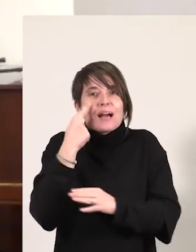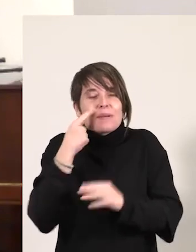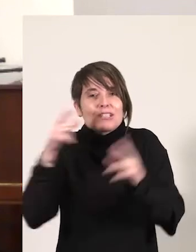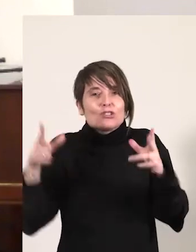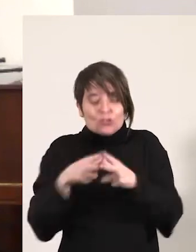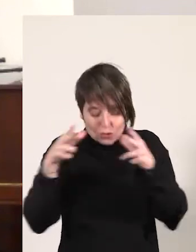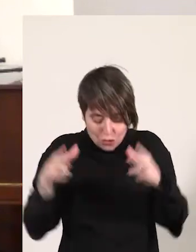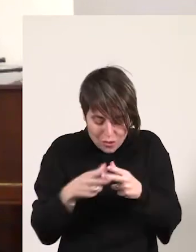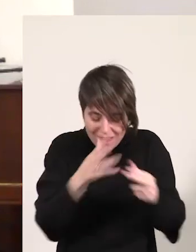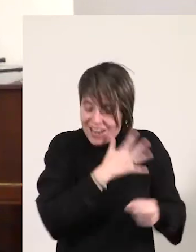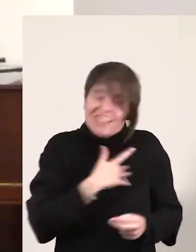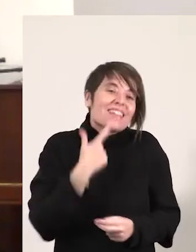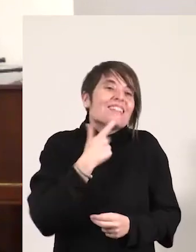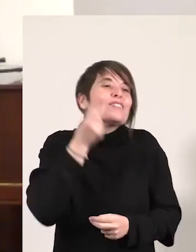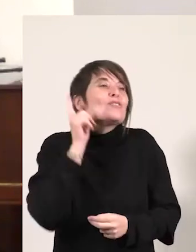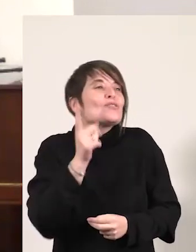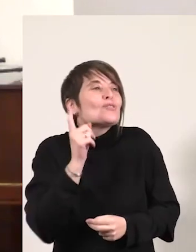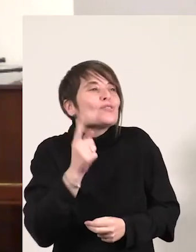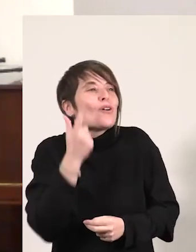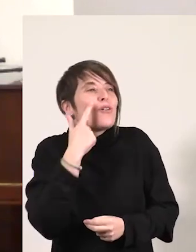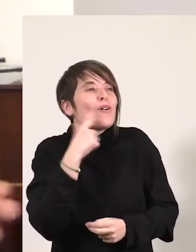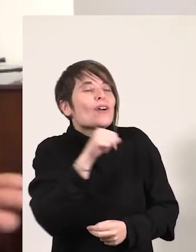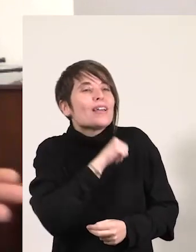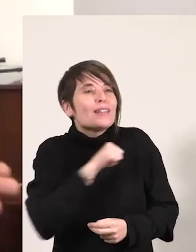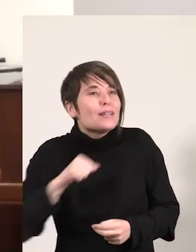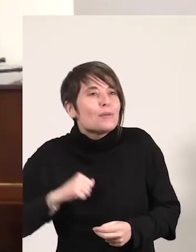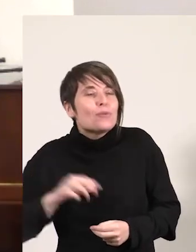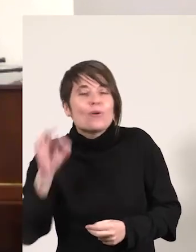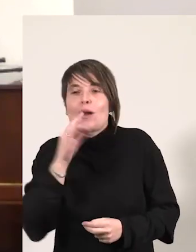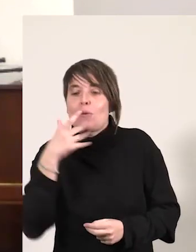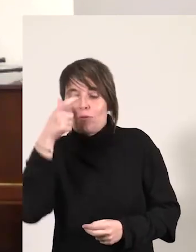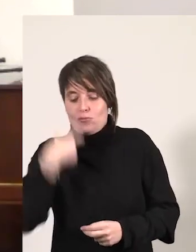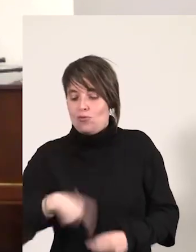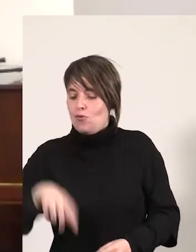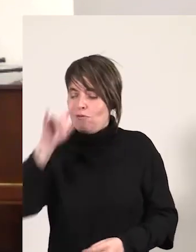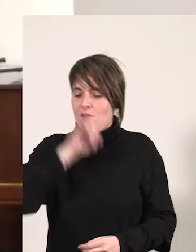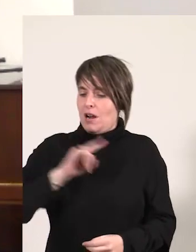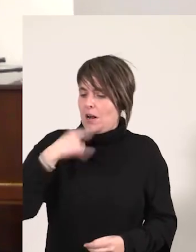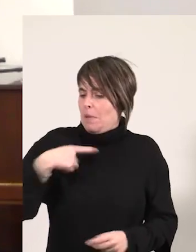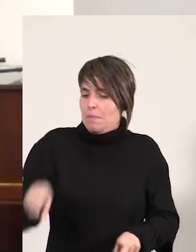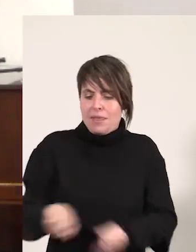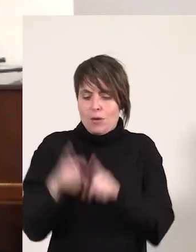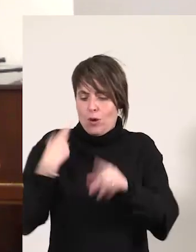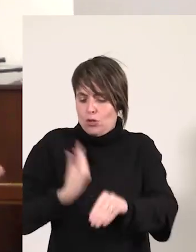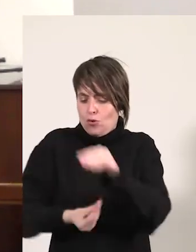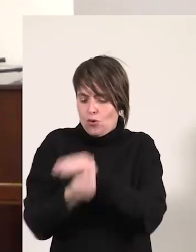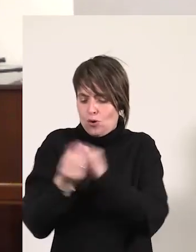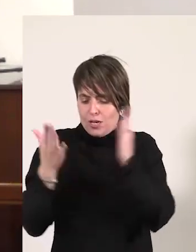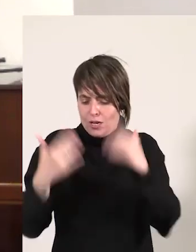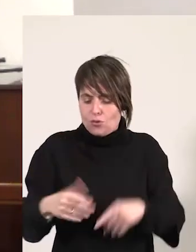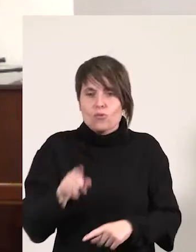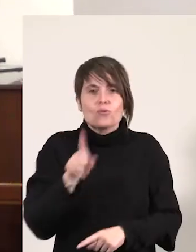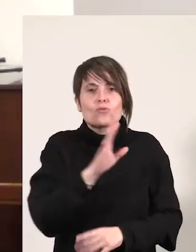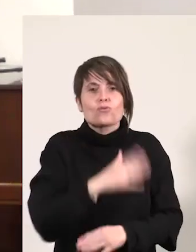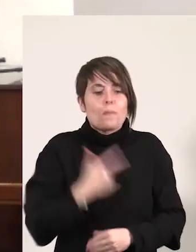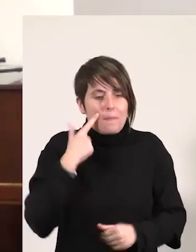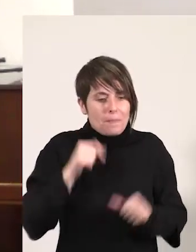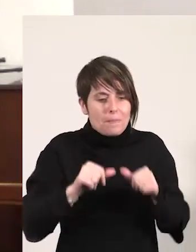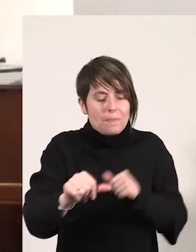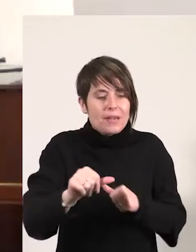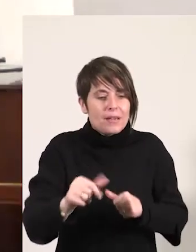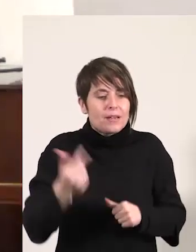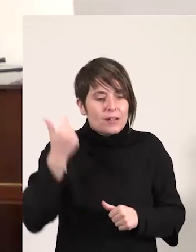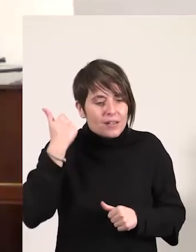ser una exigencia, como decía antes, a nivel social, no necesariamente solo individual de Lucía porque es negra. O sea, a mí me da igual, yo no voy a tener